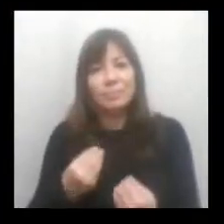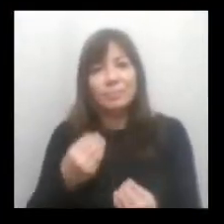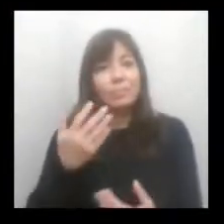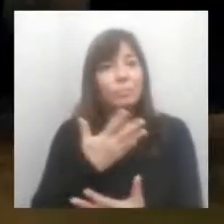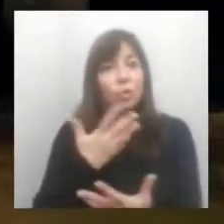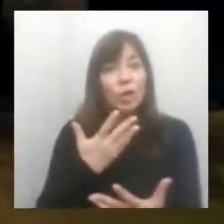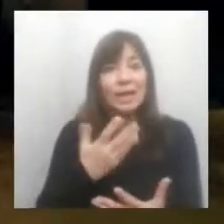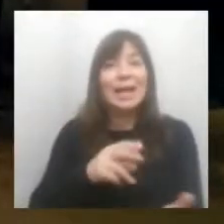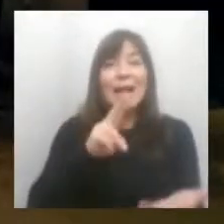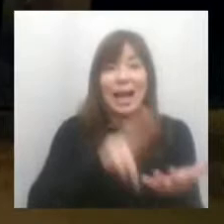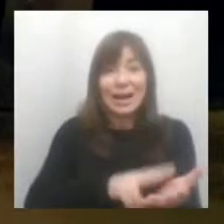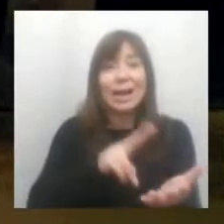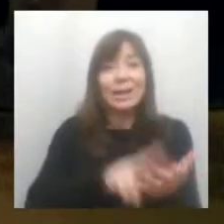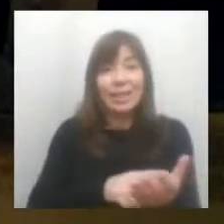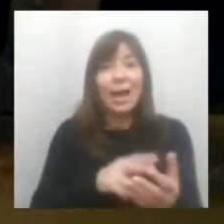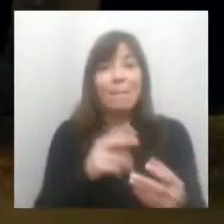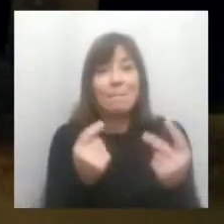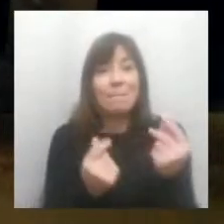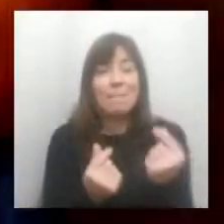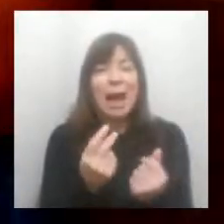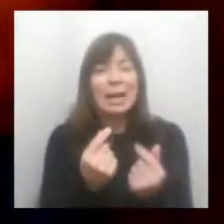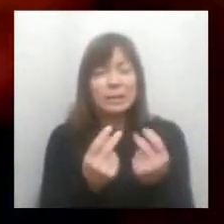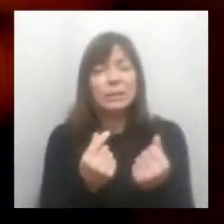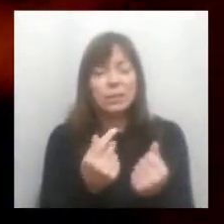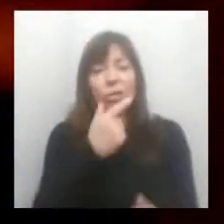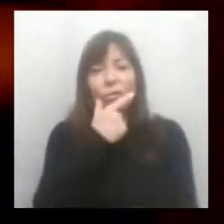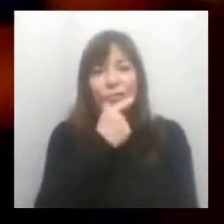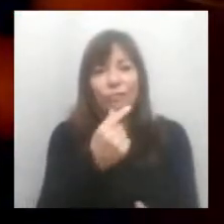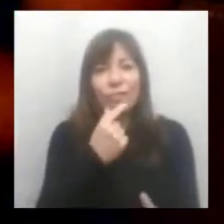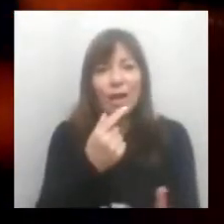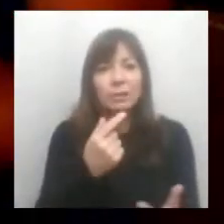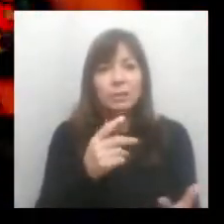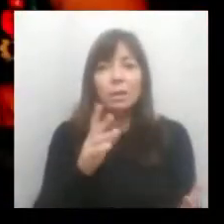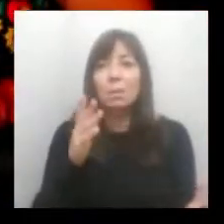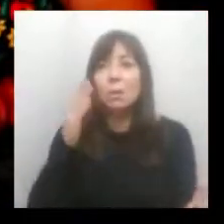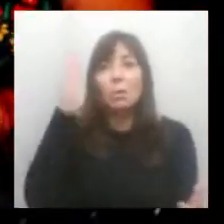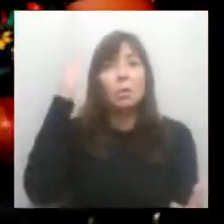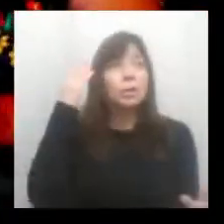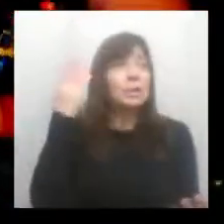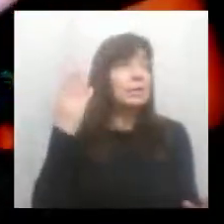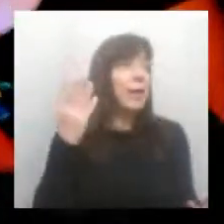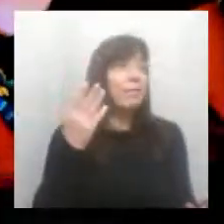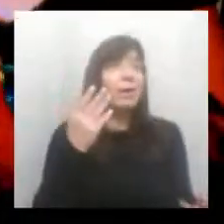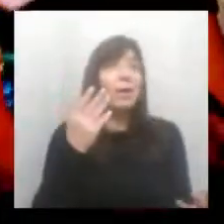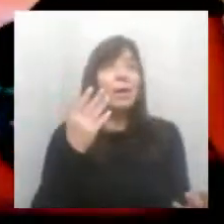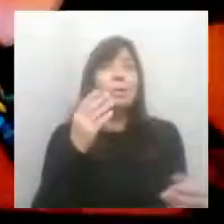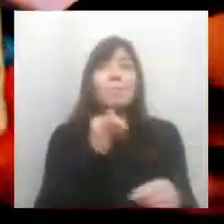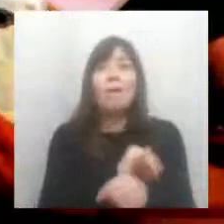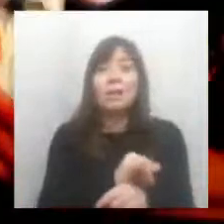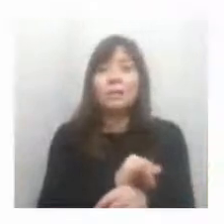de la simulación, es fácil perder la noción de que estamos dentro de un simulador.